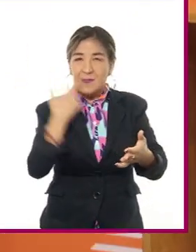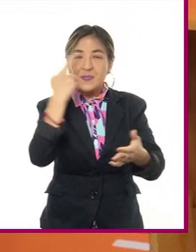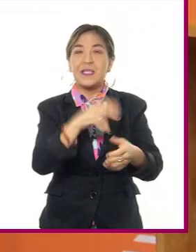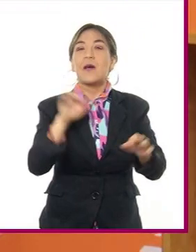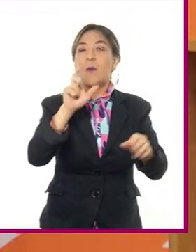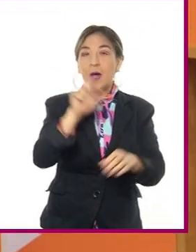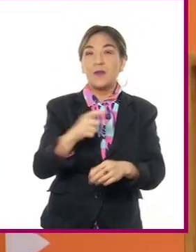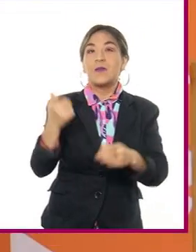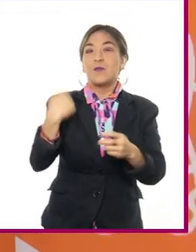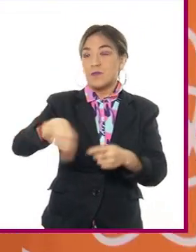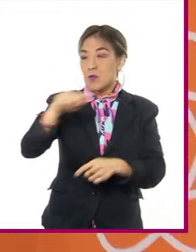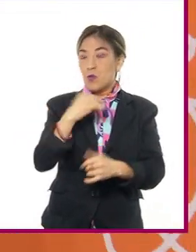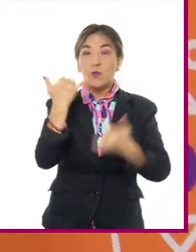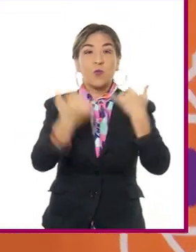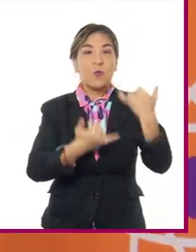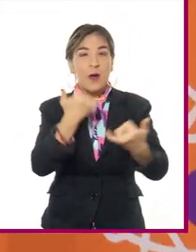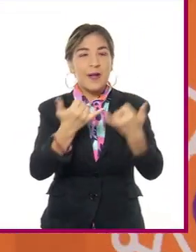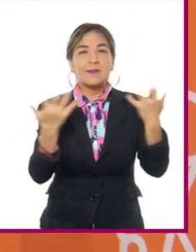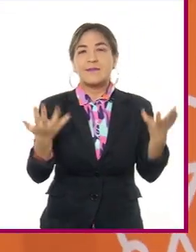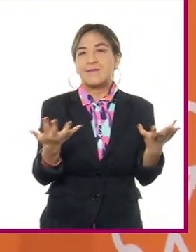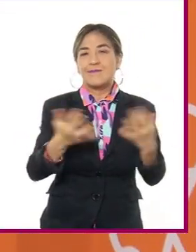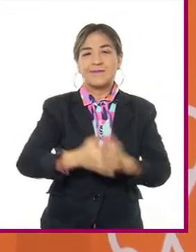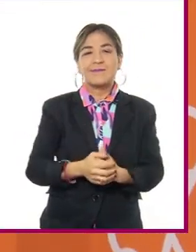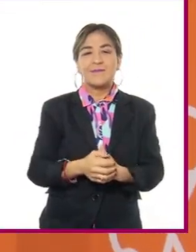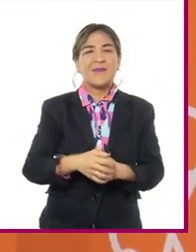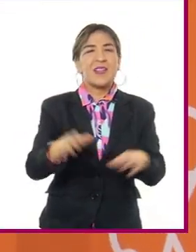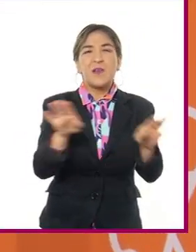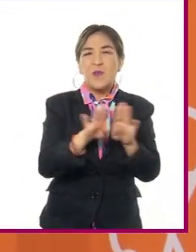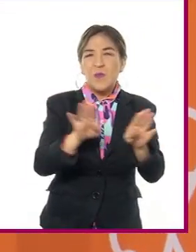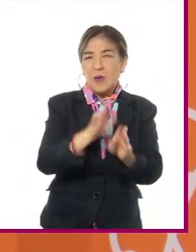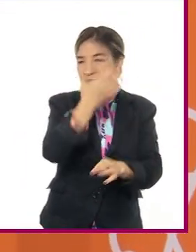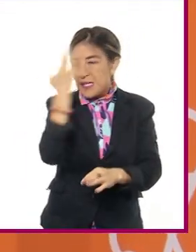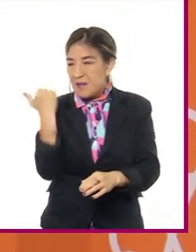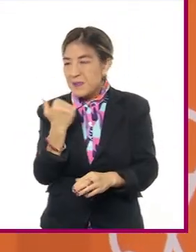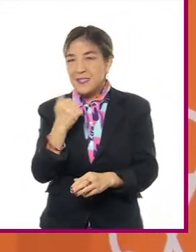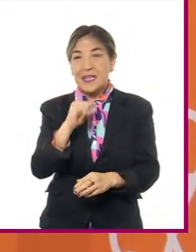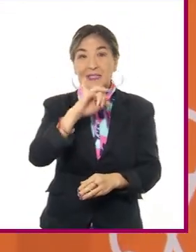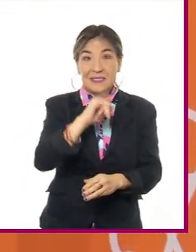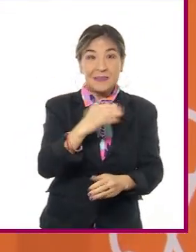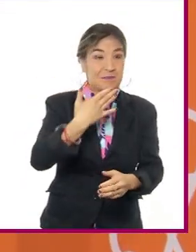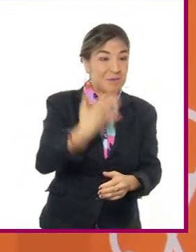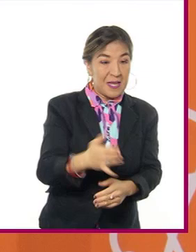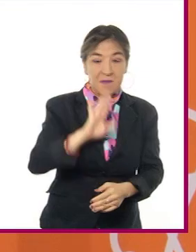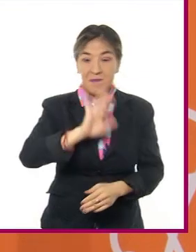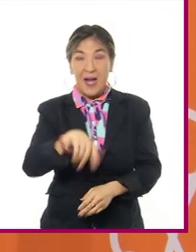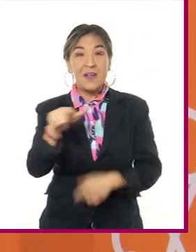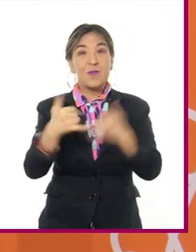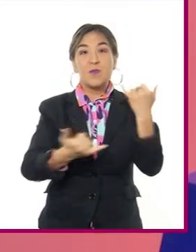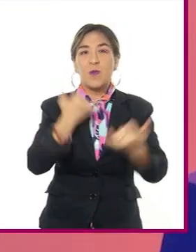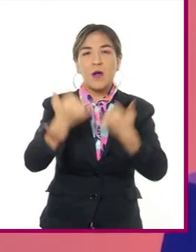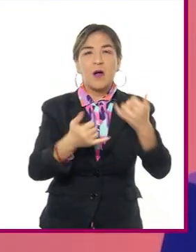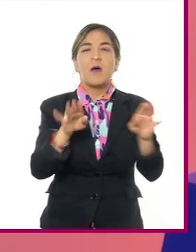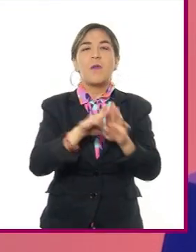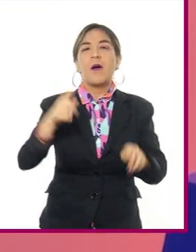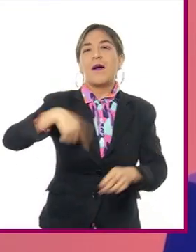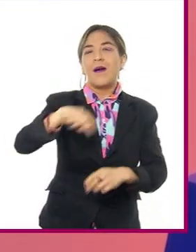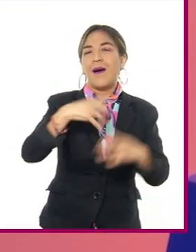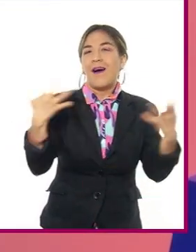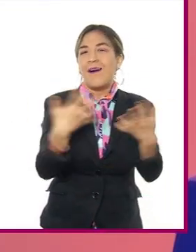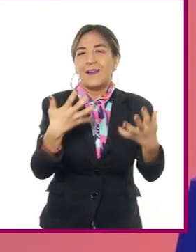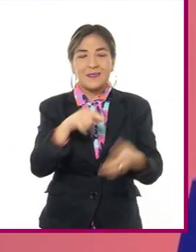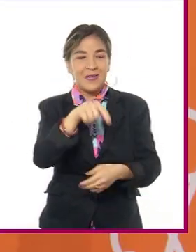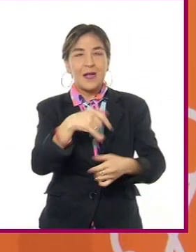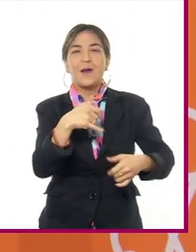nos topamos con una situación que no sabemos si es válida o no, estaríamos interpretando y actualizando en